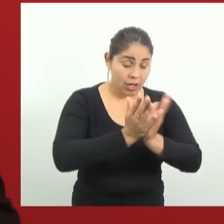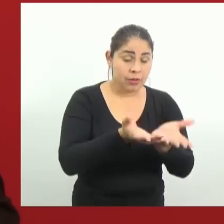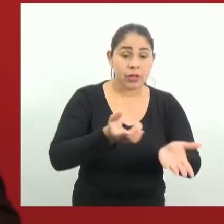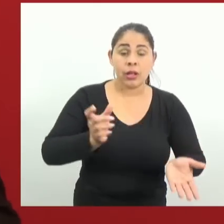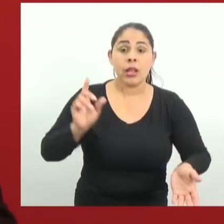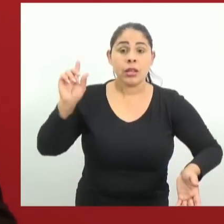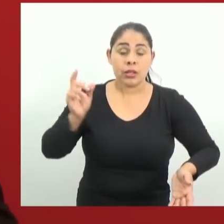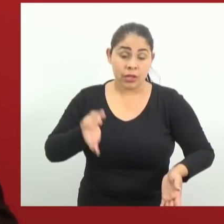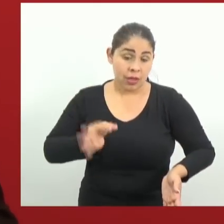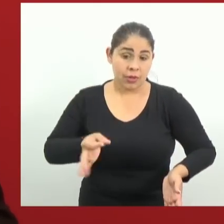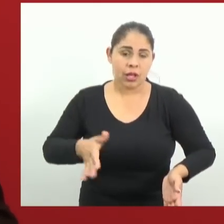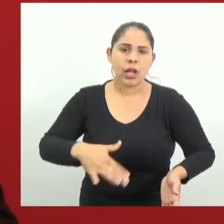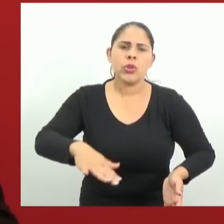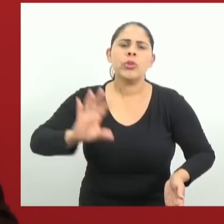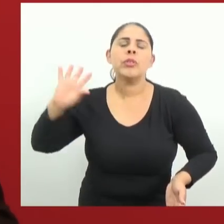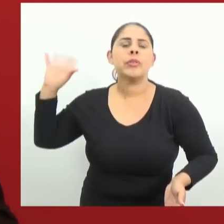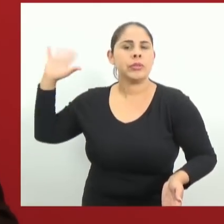en el cielo y en la tierra.